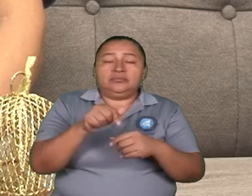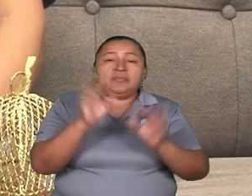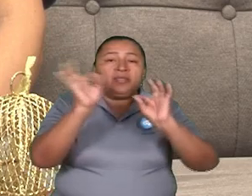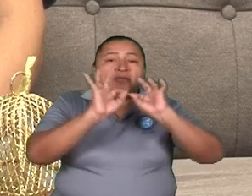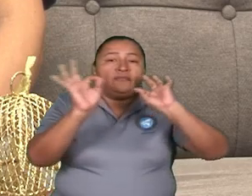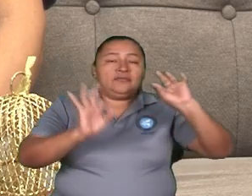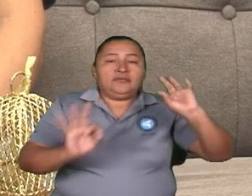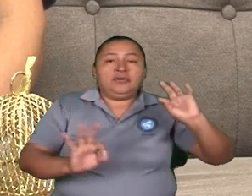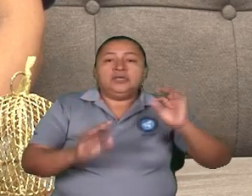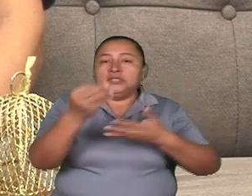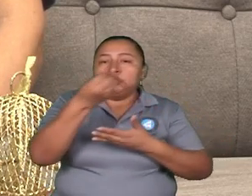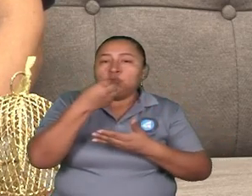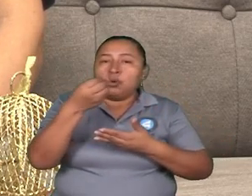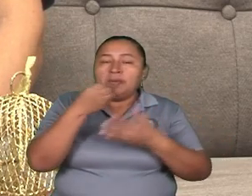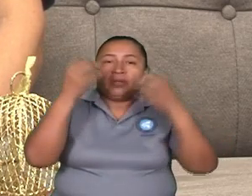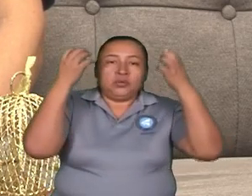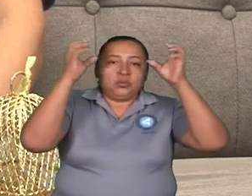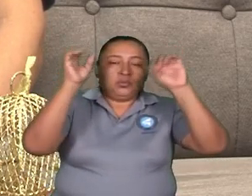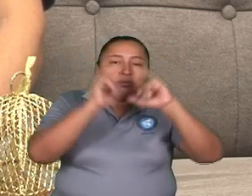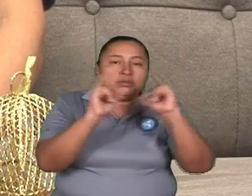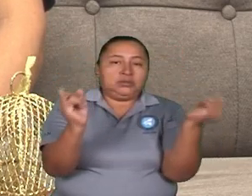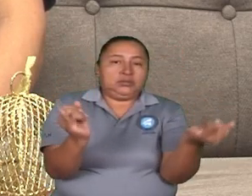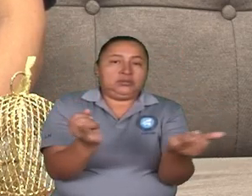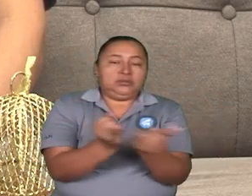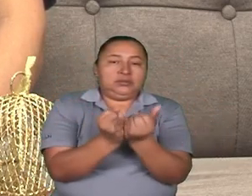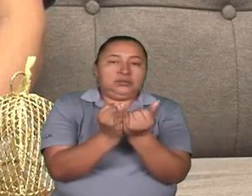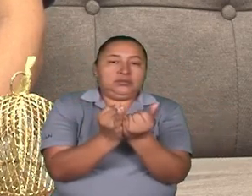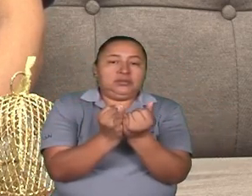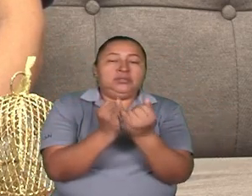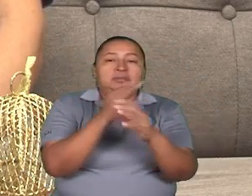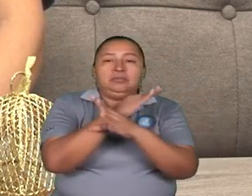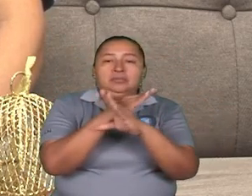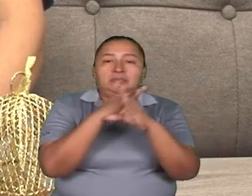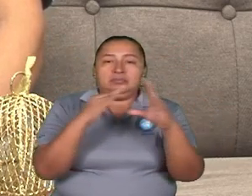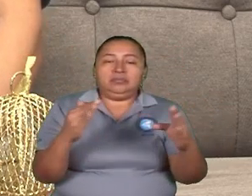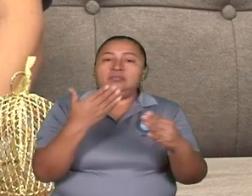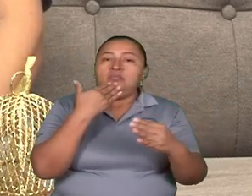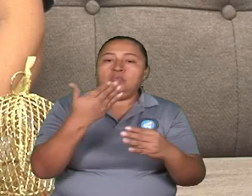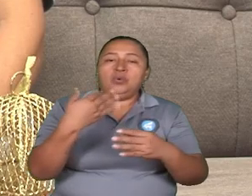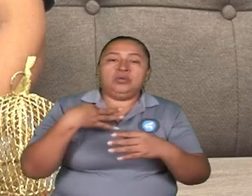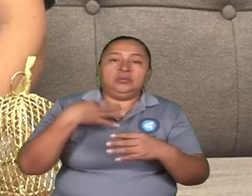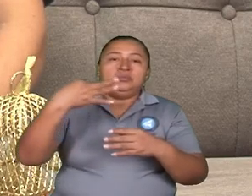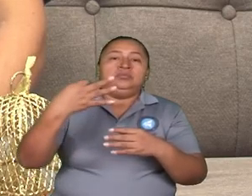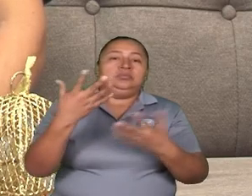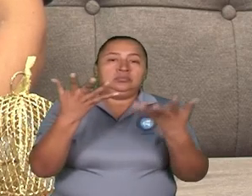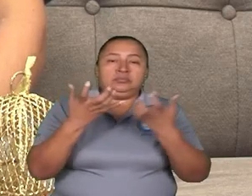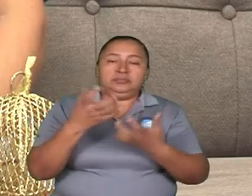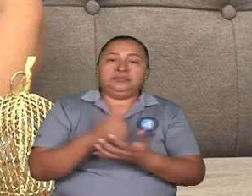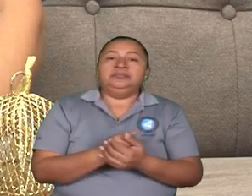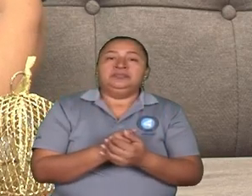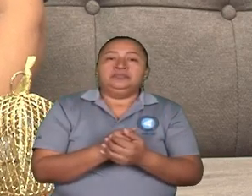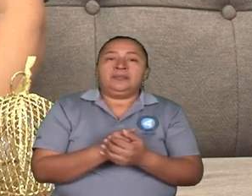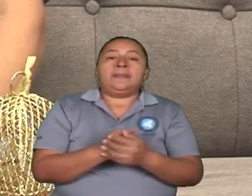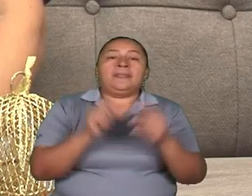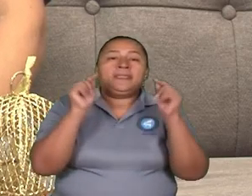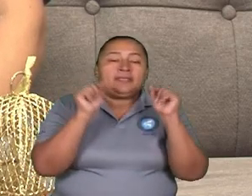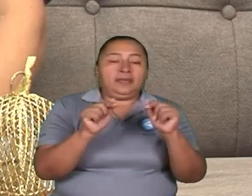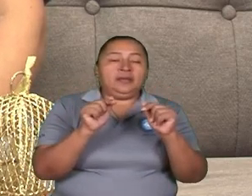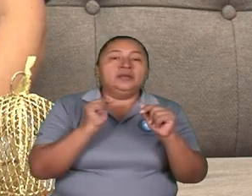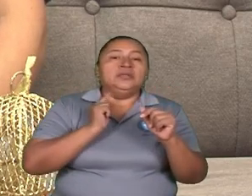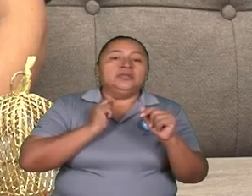la expectativa, sino que planta nuevo. Te voy a comentar, porque por eso venimos de un fin de semana